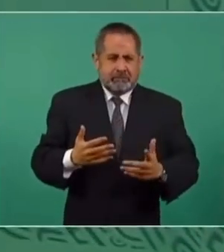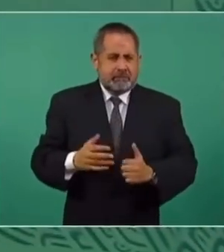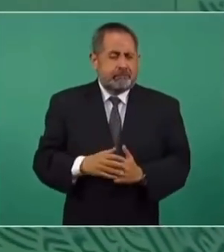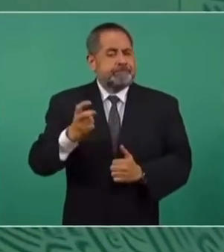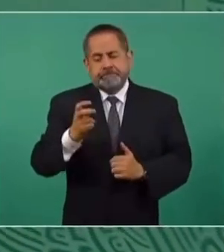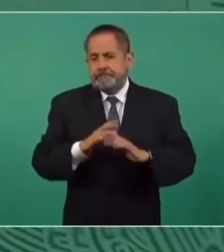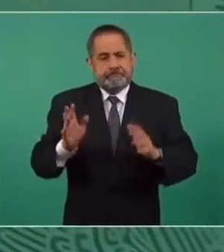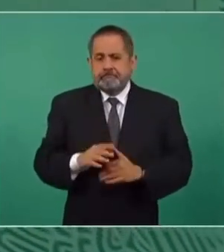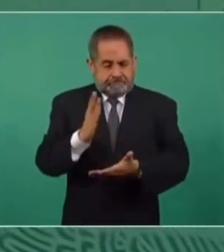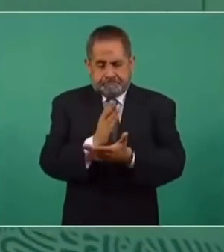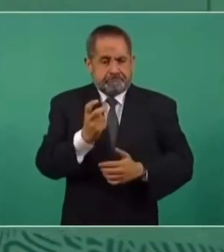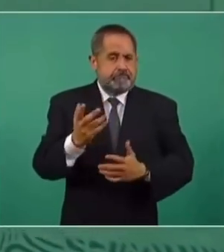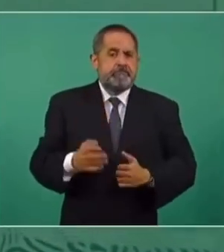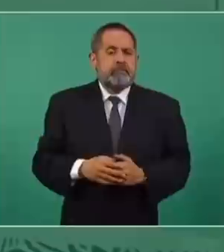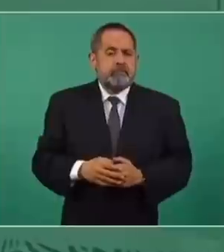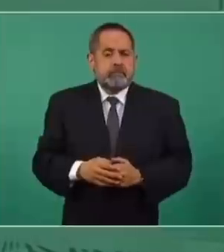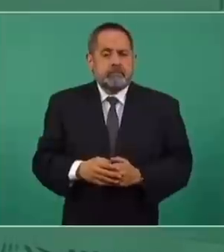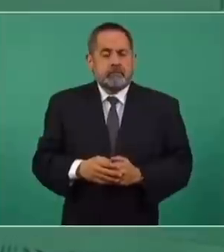Entonces, ahora,